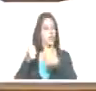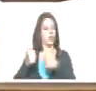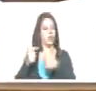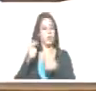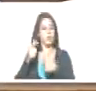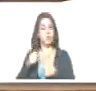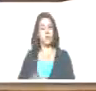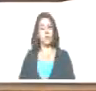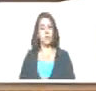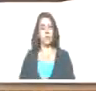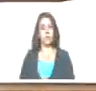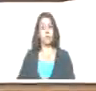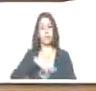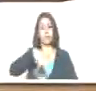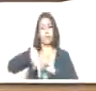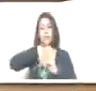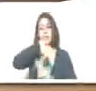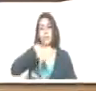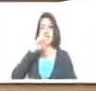En la Revolución Bolivariana,